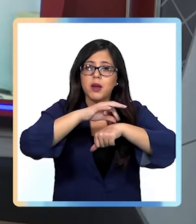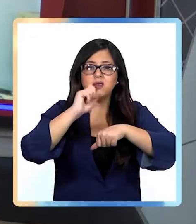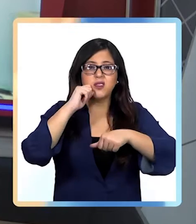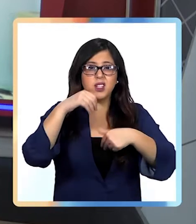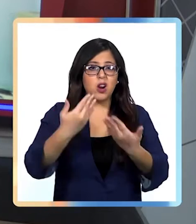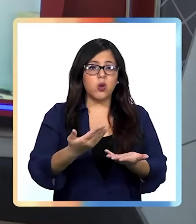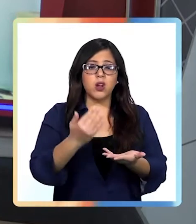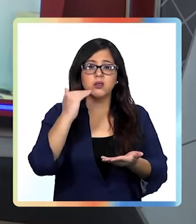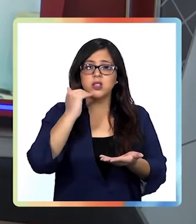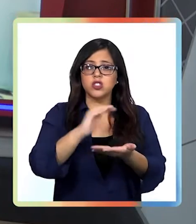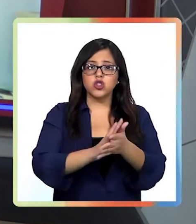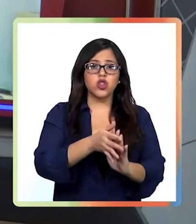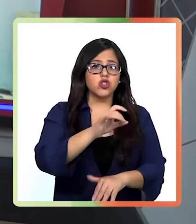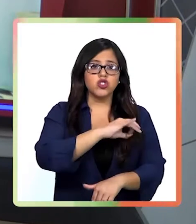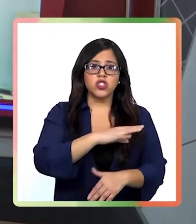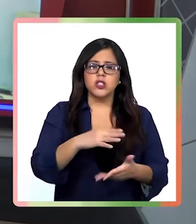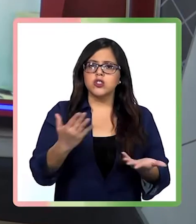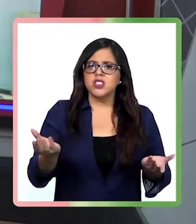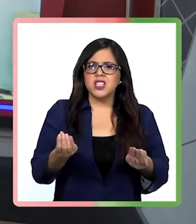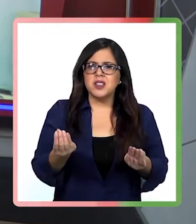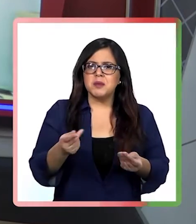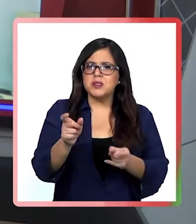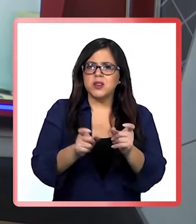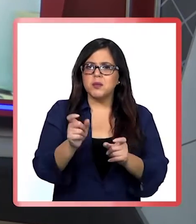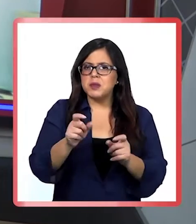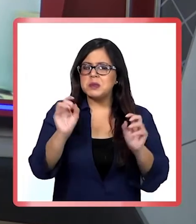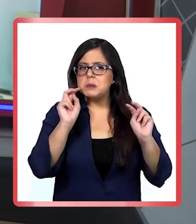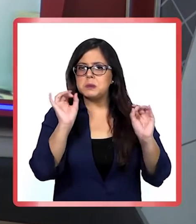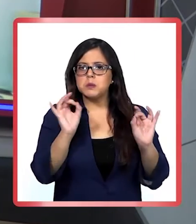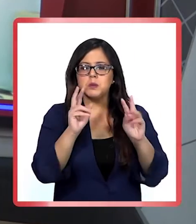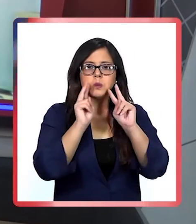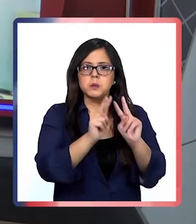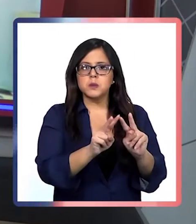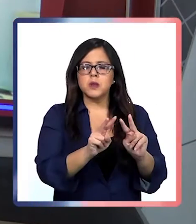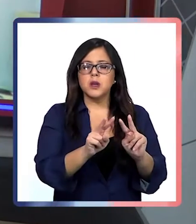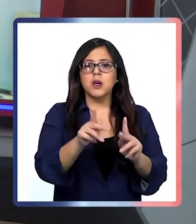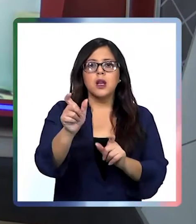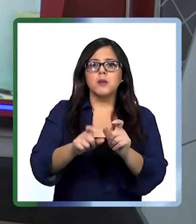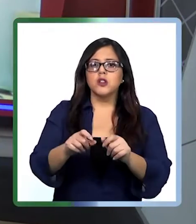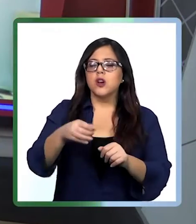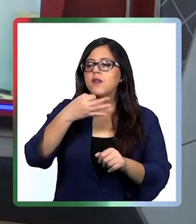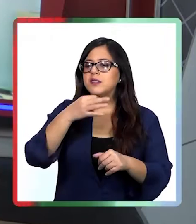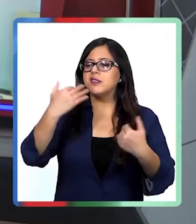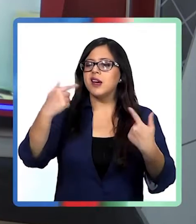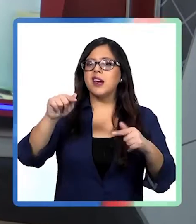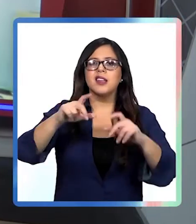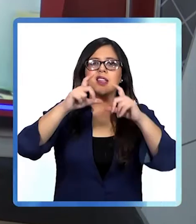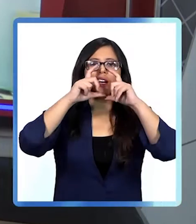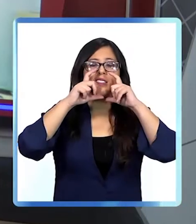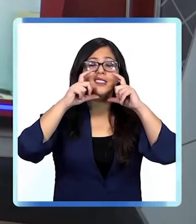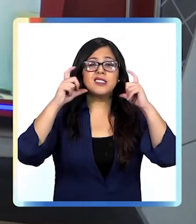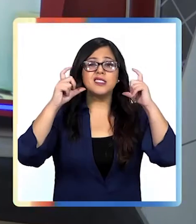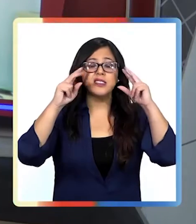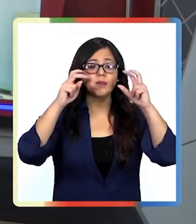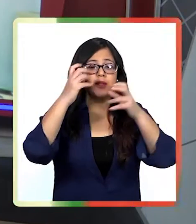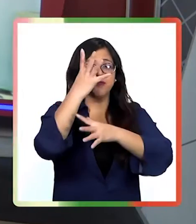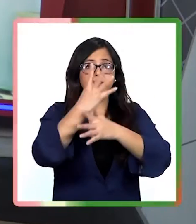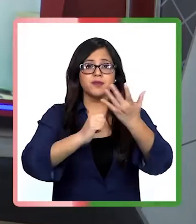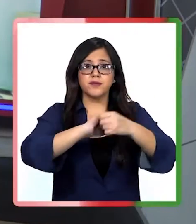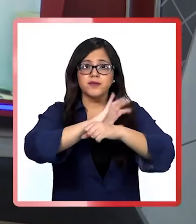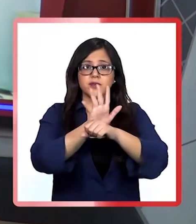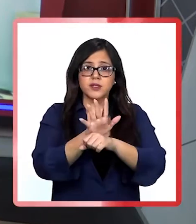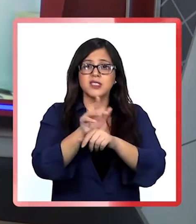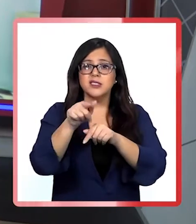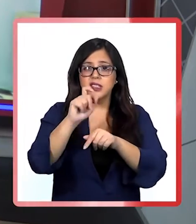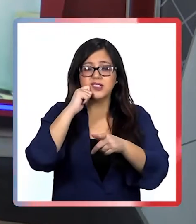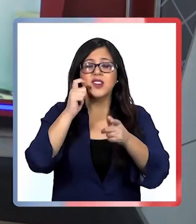todo Chile. Entonces, ¿qué lectura va a hacer la gente de esto? Podría ocurrir que más que nunca la gente diga, esta pandemia se acabó y ahí hay un peligro